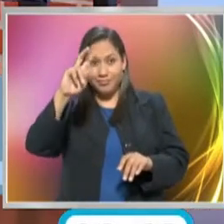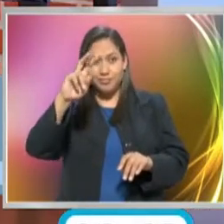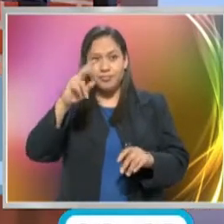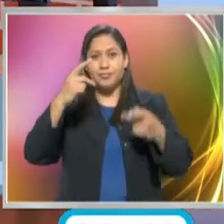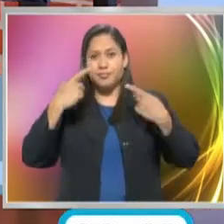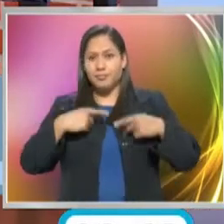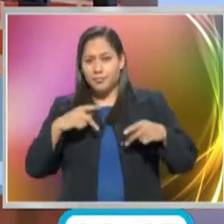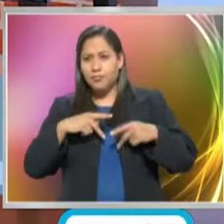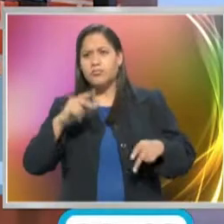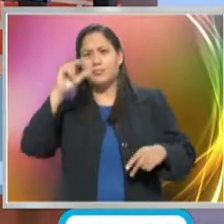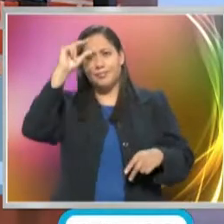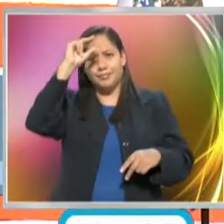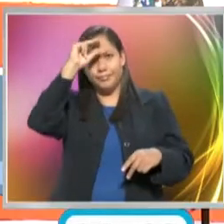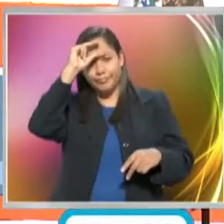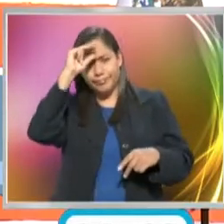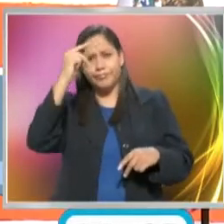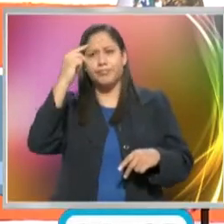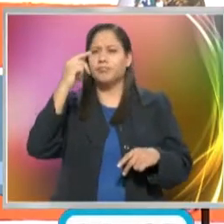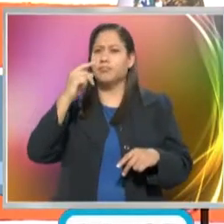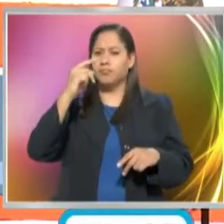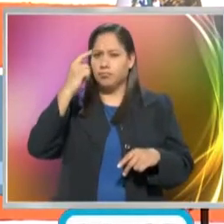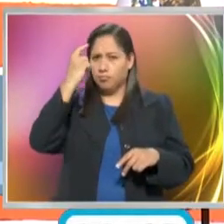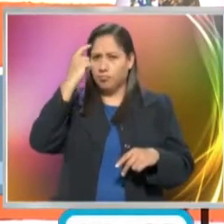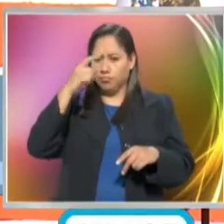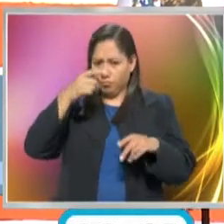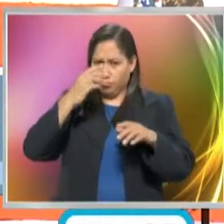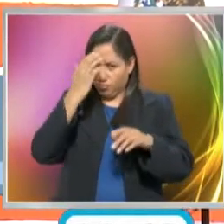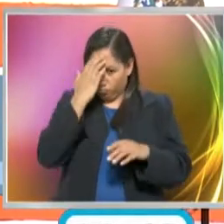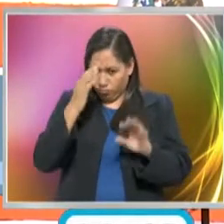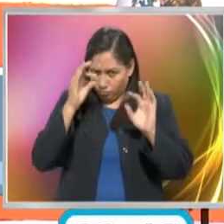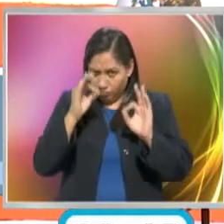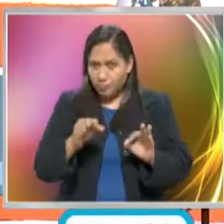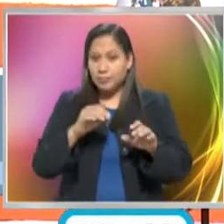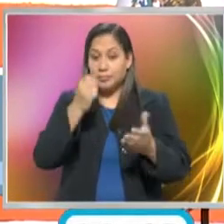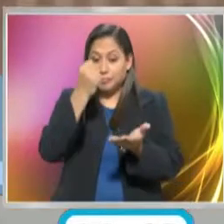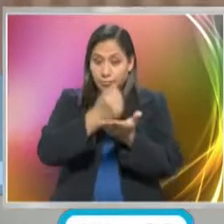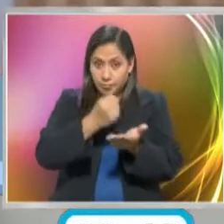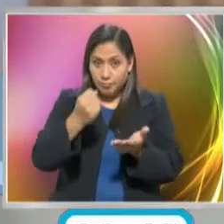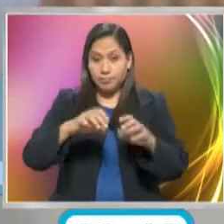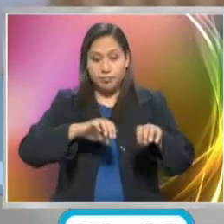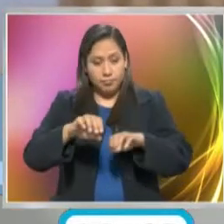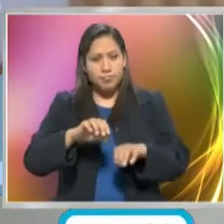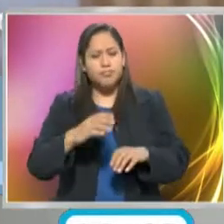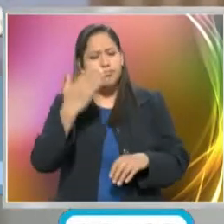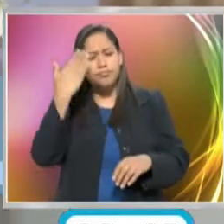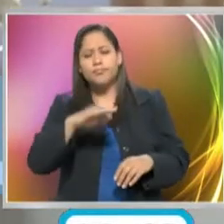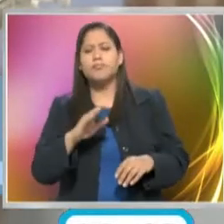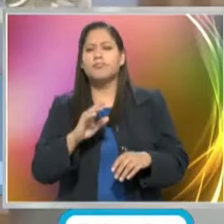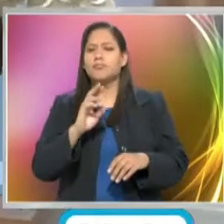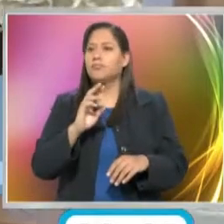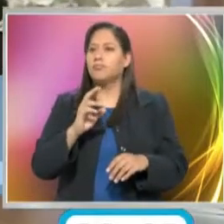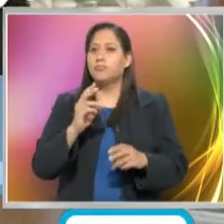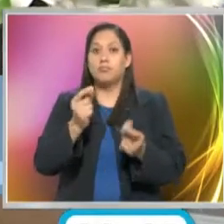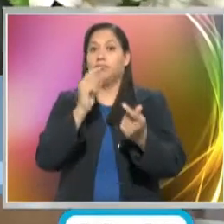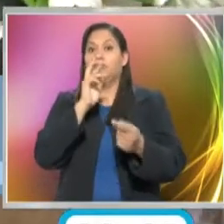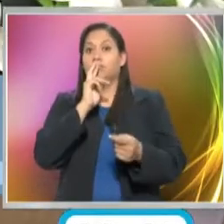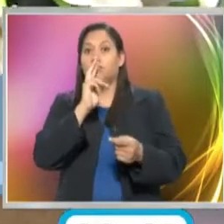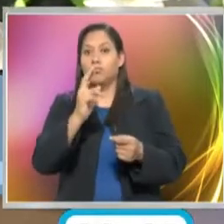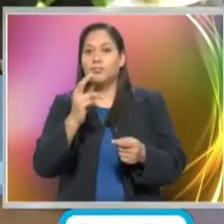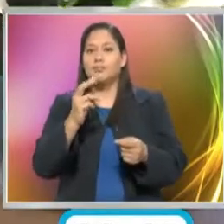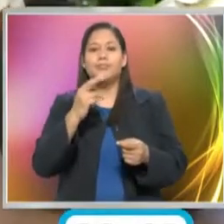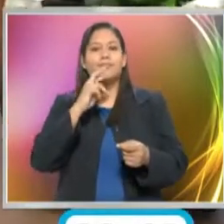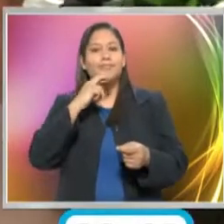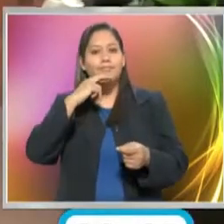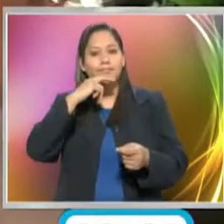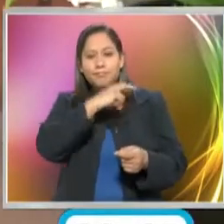como alguien muy profesional, Muy bien. que pueda explotar esta habilidad para poder prestar este servicio,